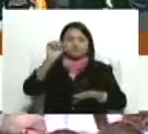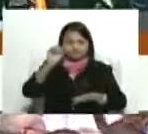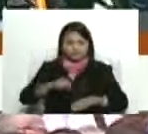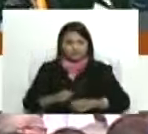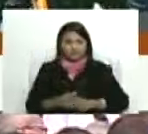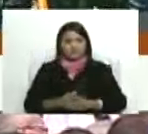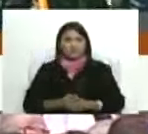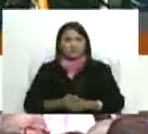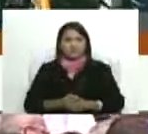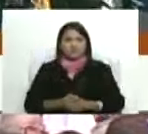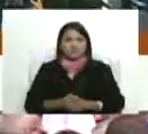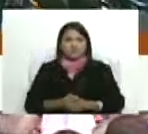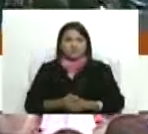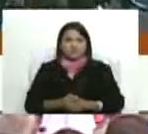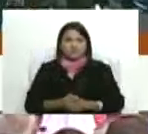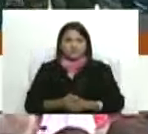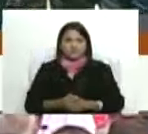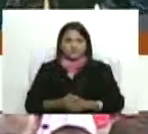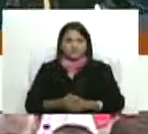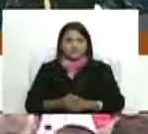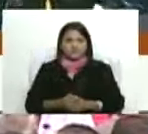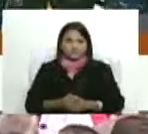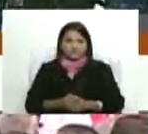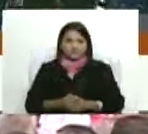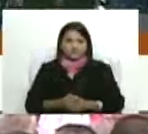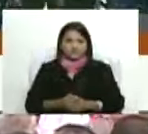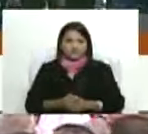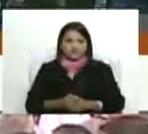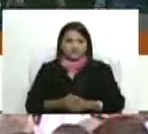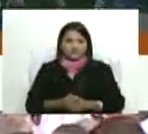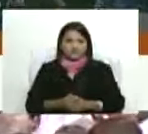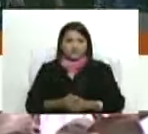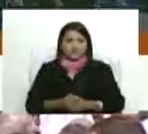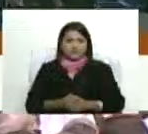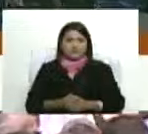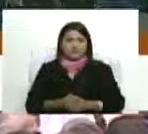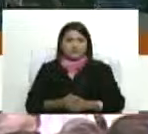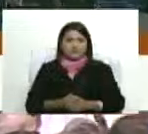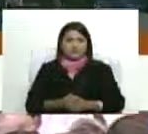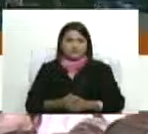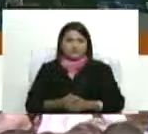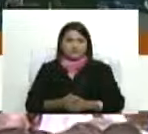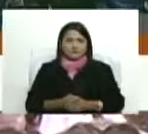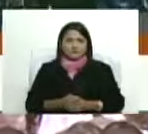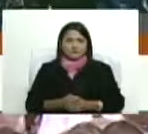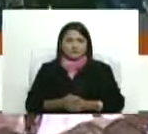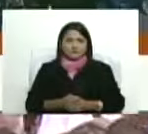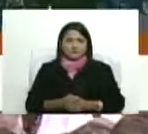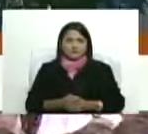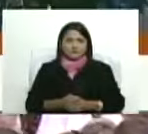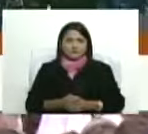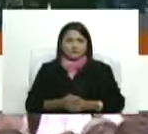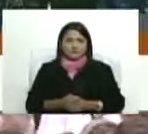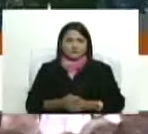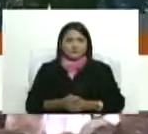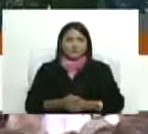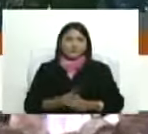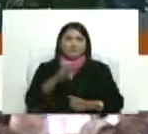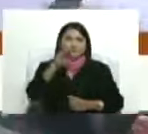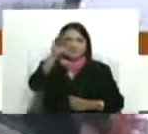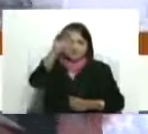de que guardado eso en este corazón venezolano Cuando vengan los años por